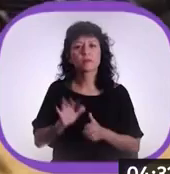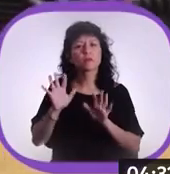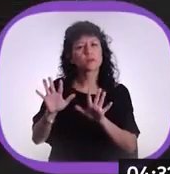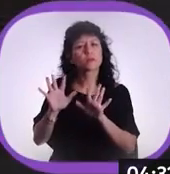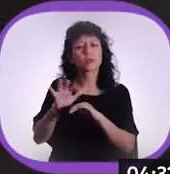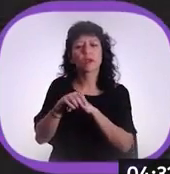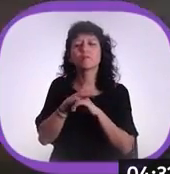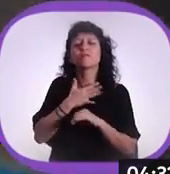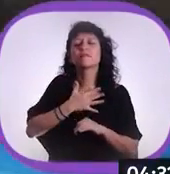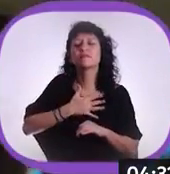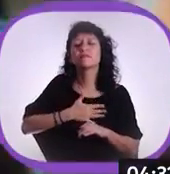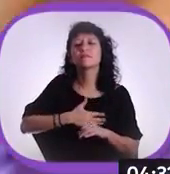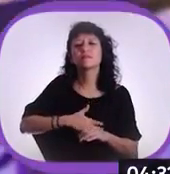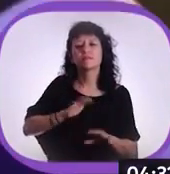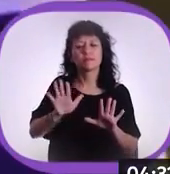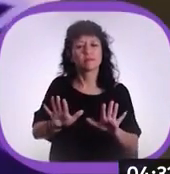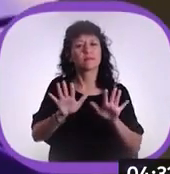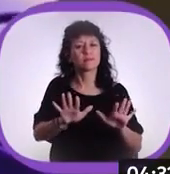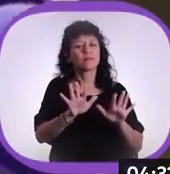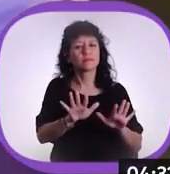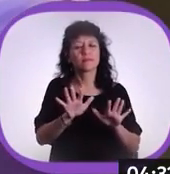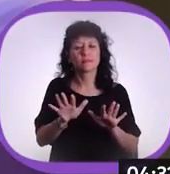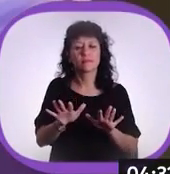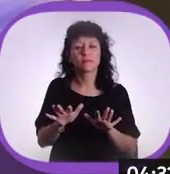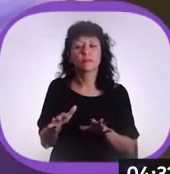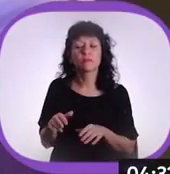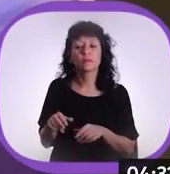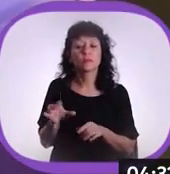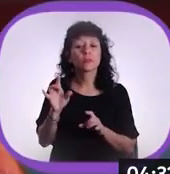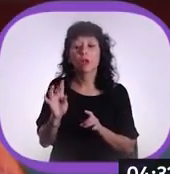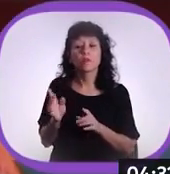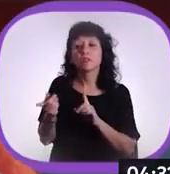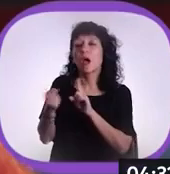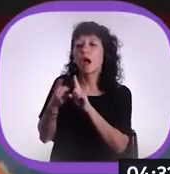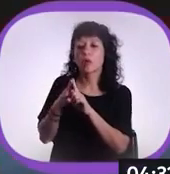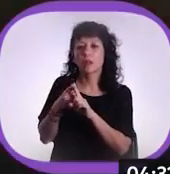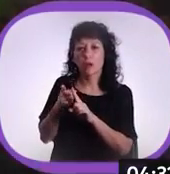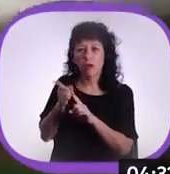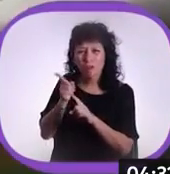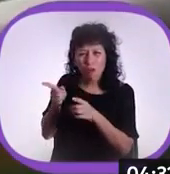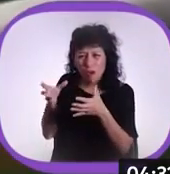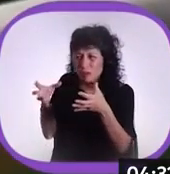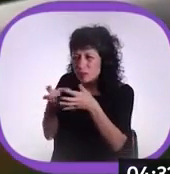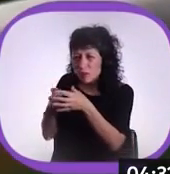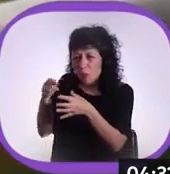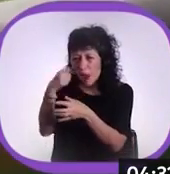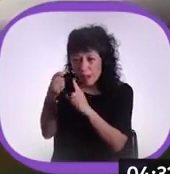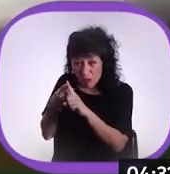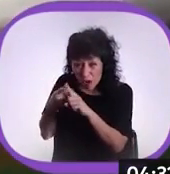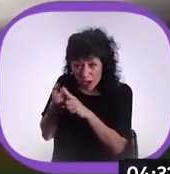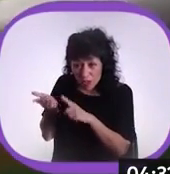¡Tranquilos, amigos! La unidad K solo ha venido a negociar los términos. ¿Confiaste en los Vandals? ¡Cambio de